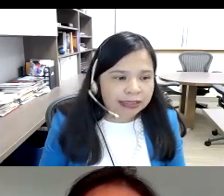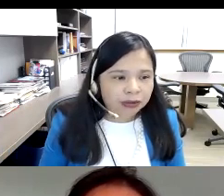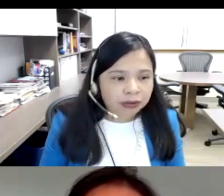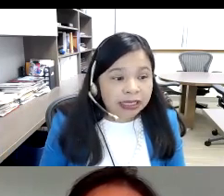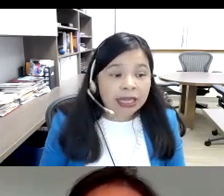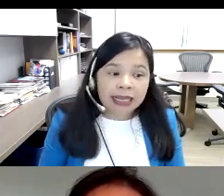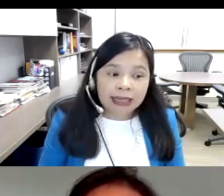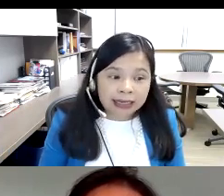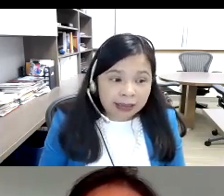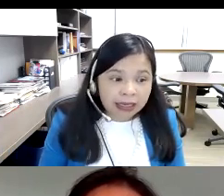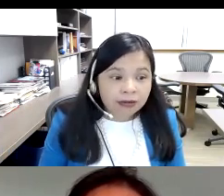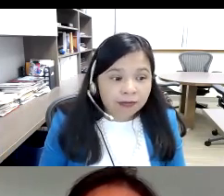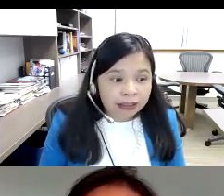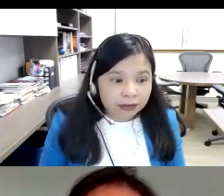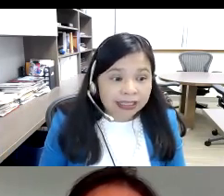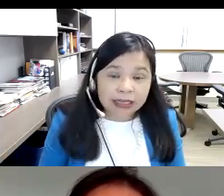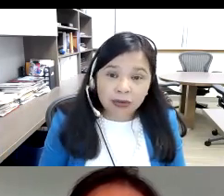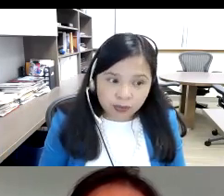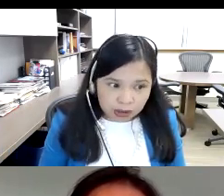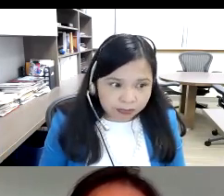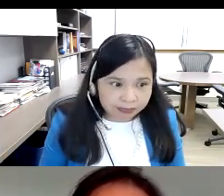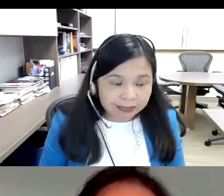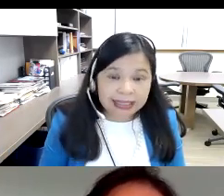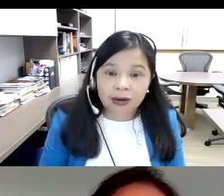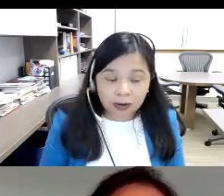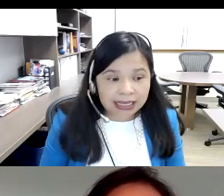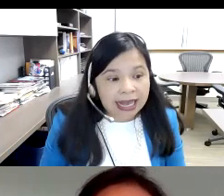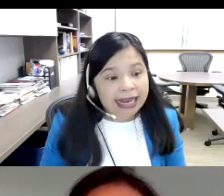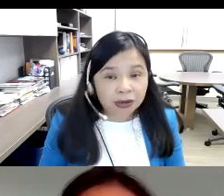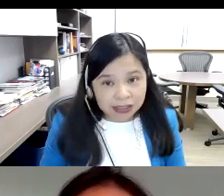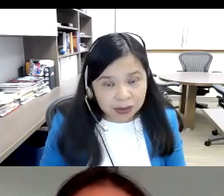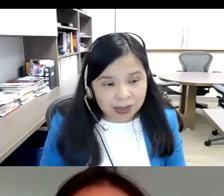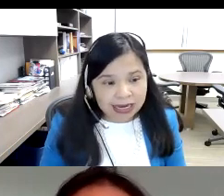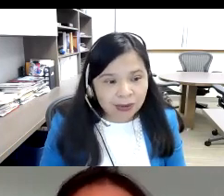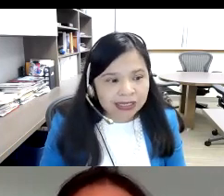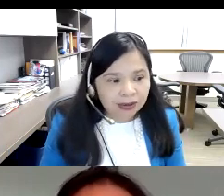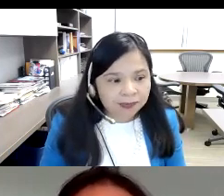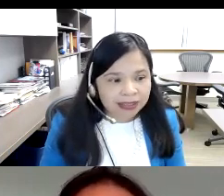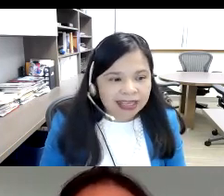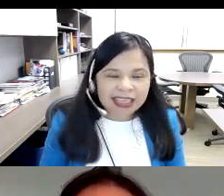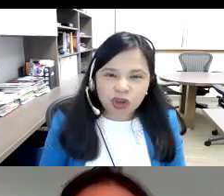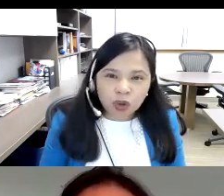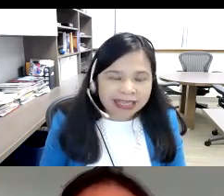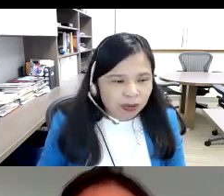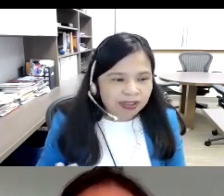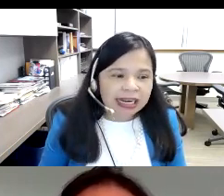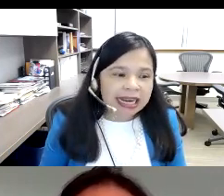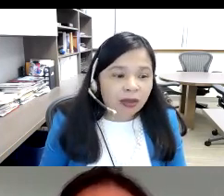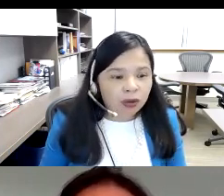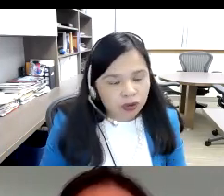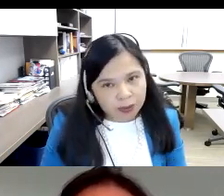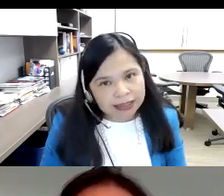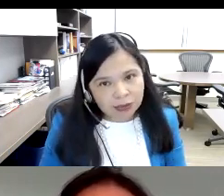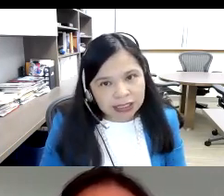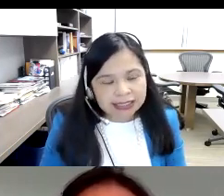grandes proyectos, crimen, conflicto y corrupción, tecnología e innovación para la educación. Todo esto está